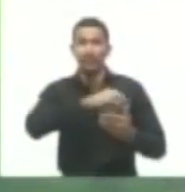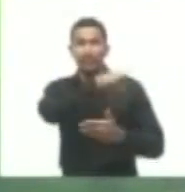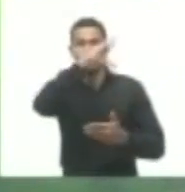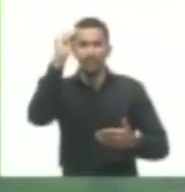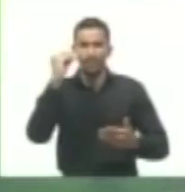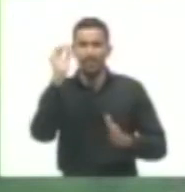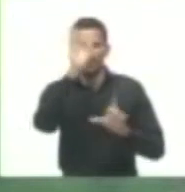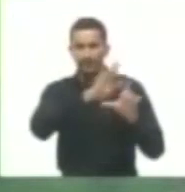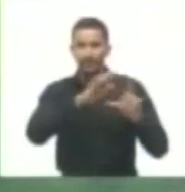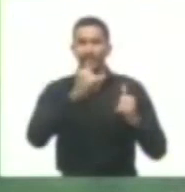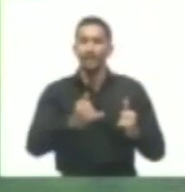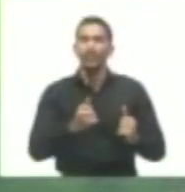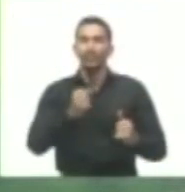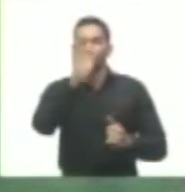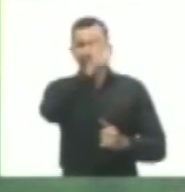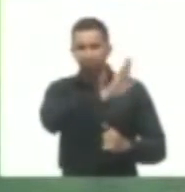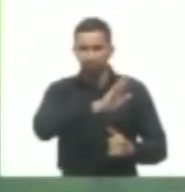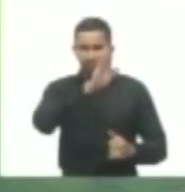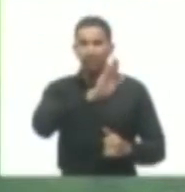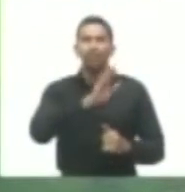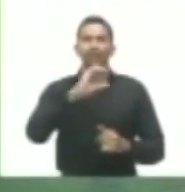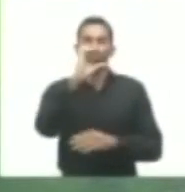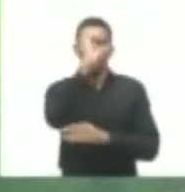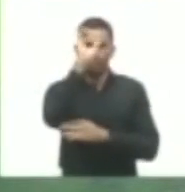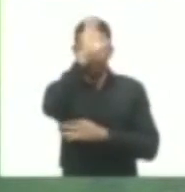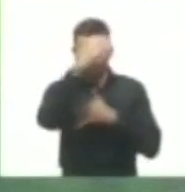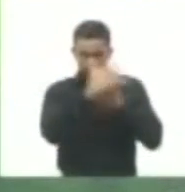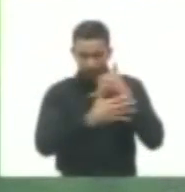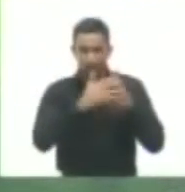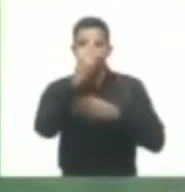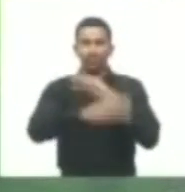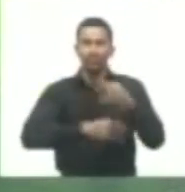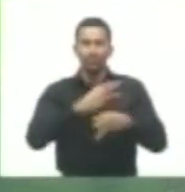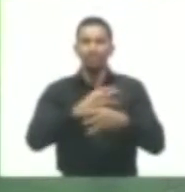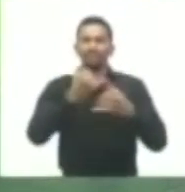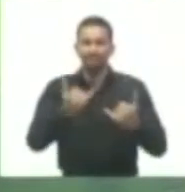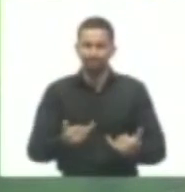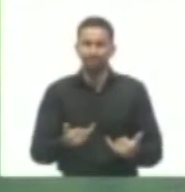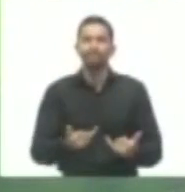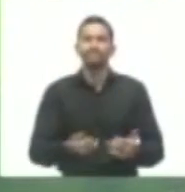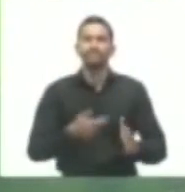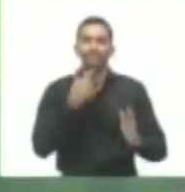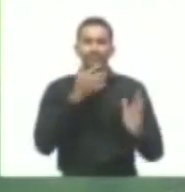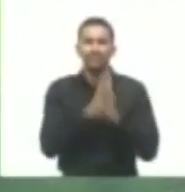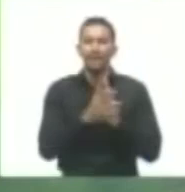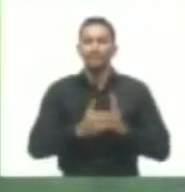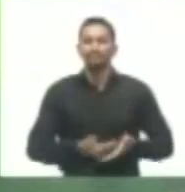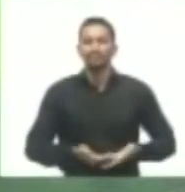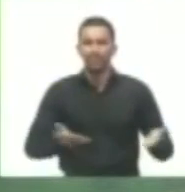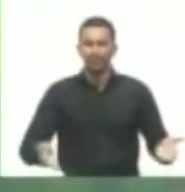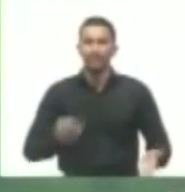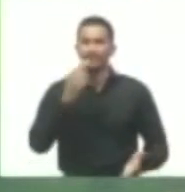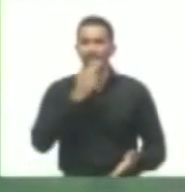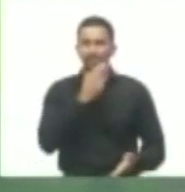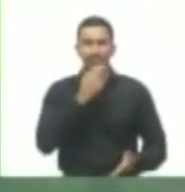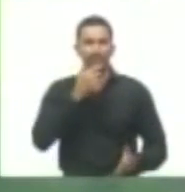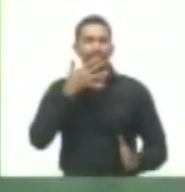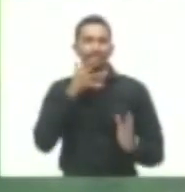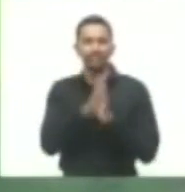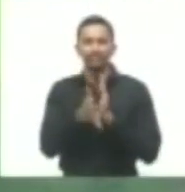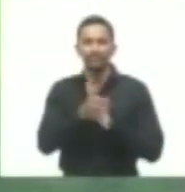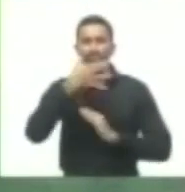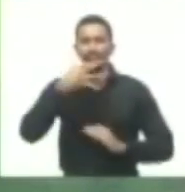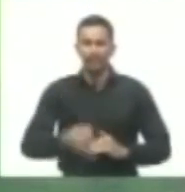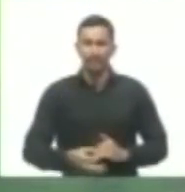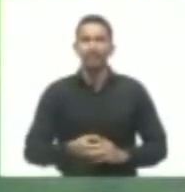Las noticias de la región, Colombia y el mundo están aquí y ahora. Bienvenidos a nuestro compromiso con la verdad. Y como siempre, recuerden que estamos